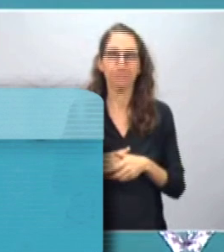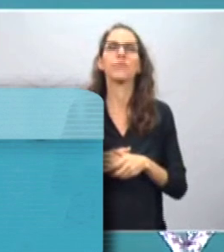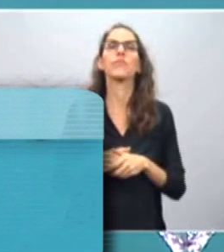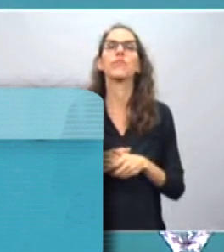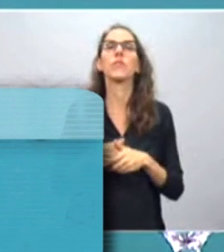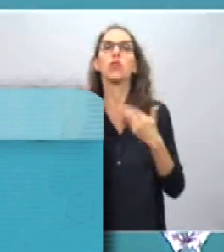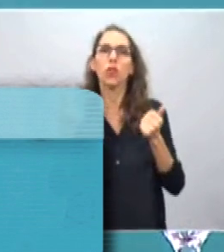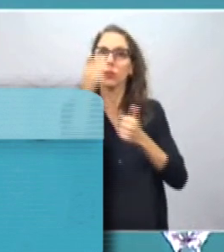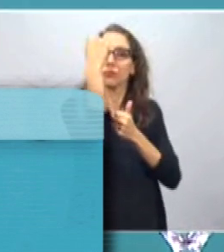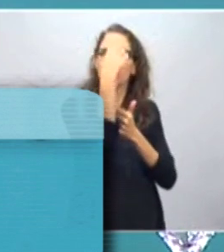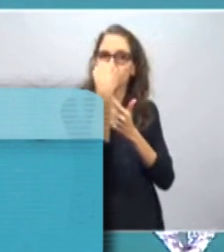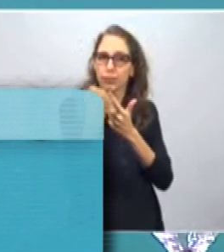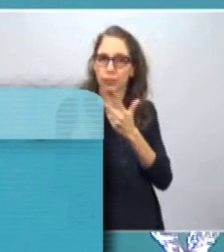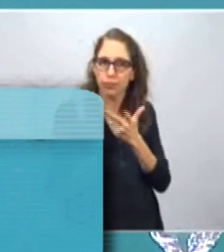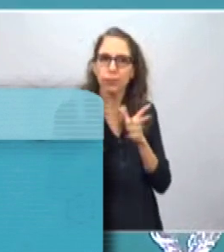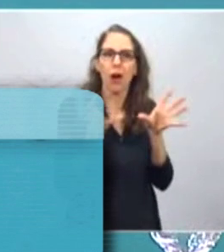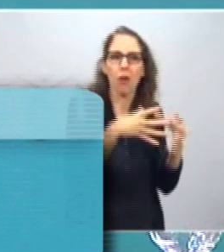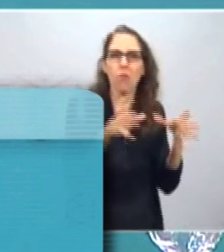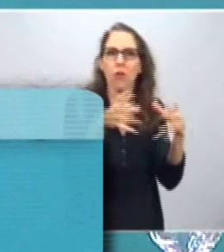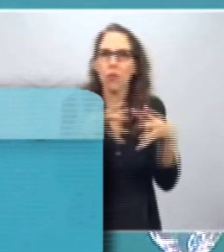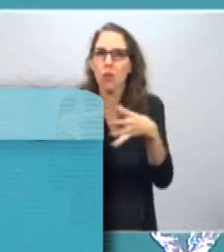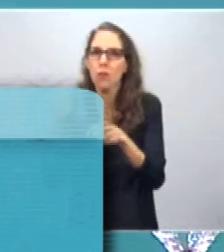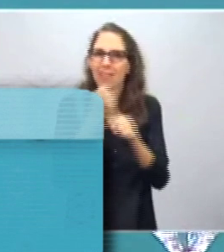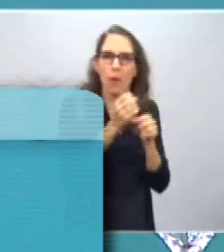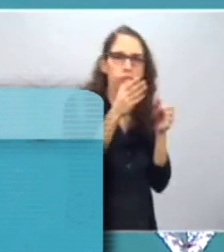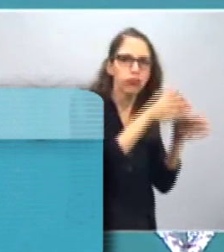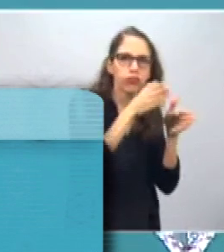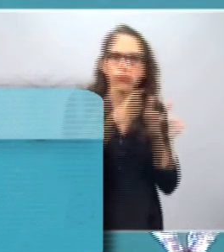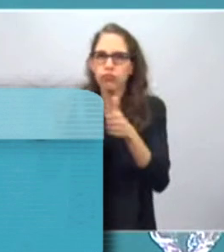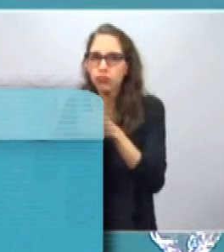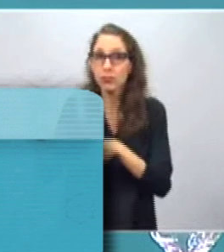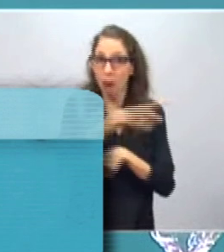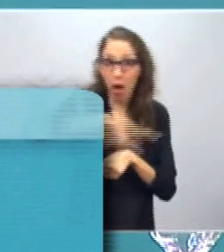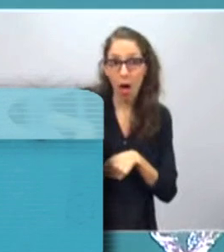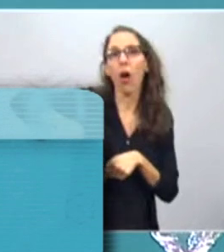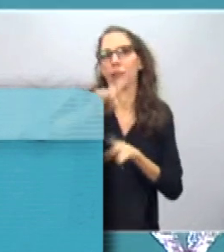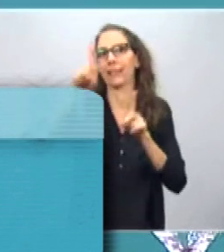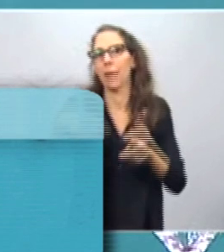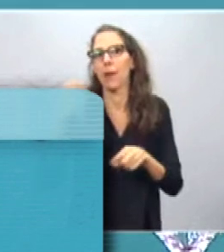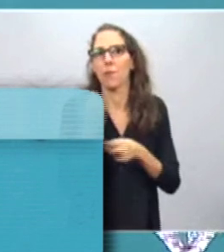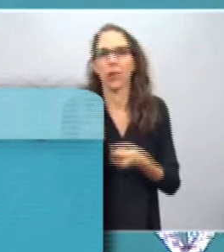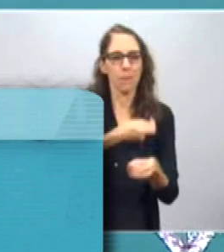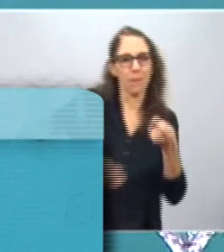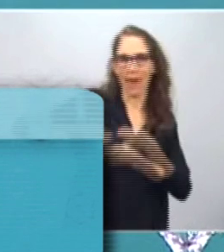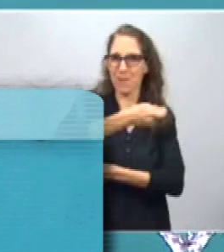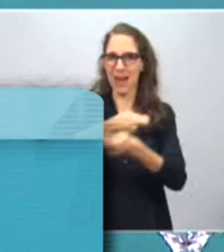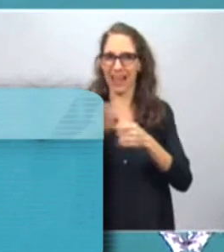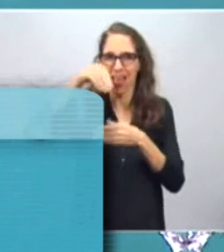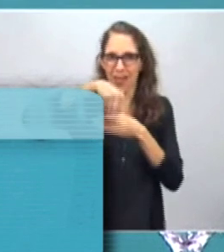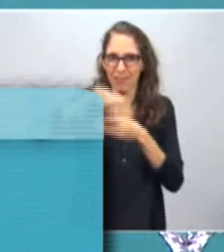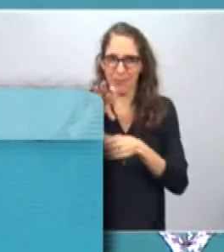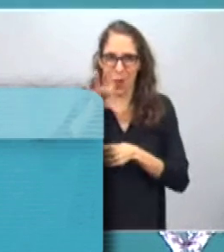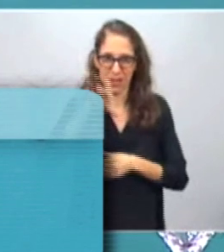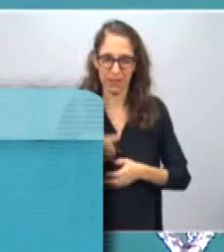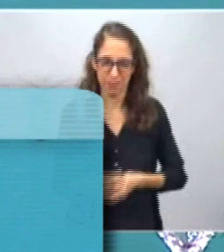decir, con un conjunto de producciones que tienen también una fuerte incidencia en el mercado interno. Cabe señalar que muchas de